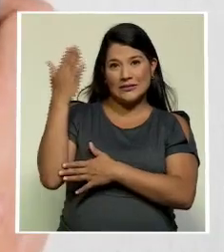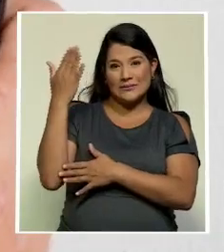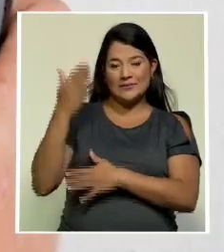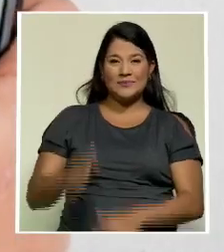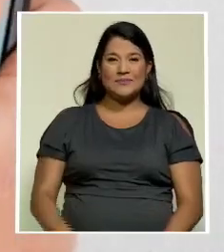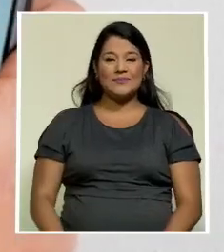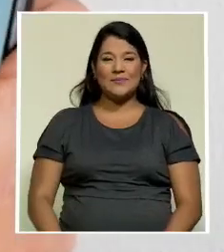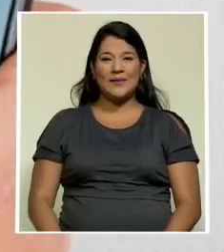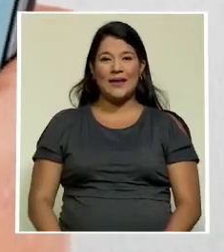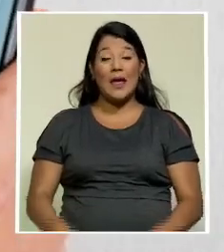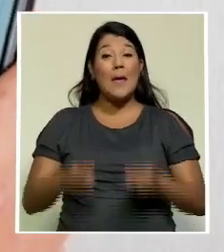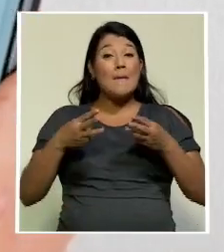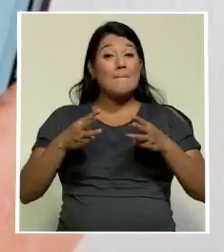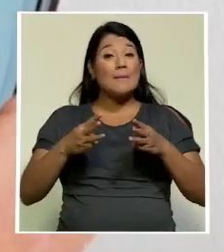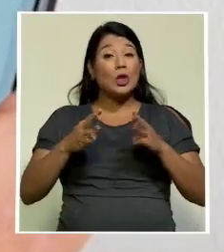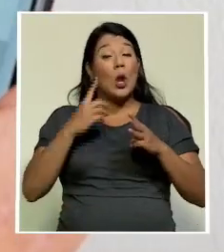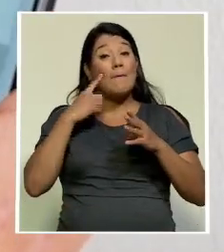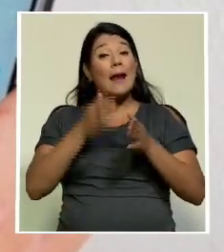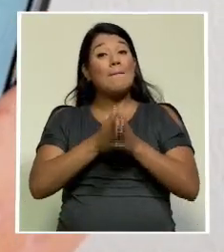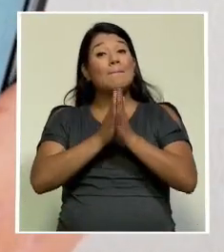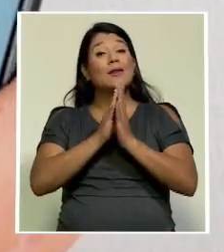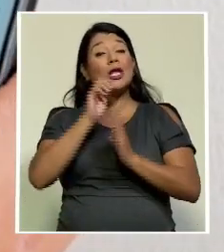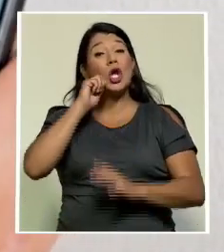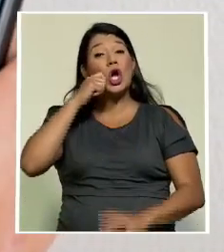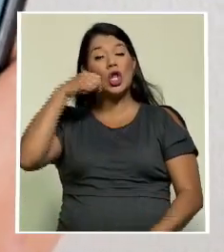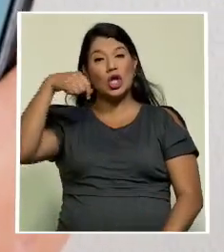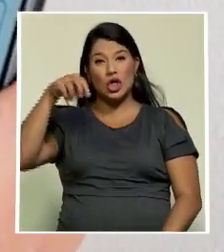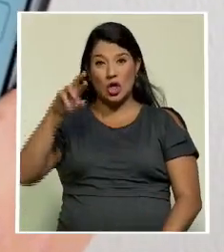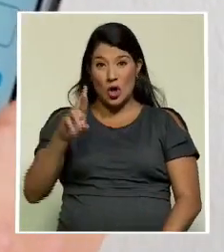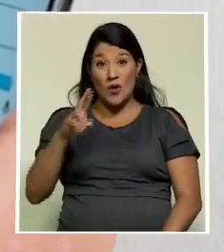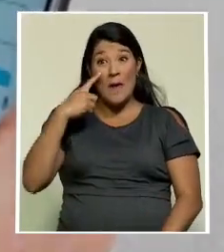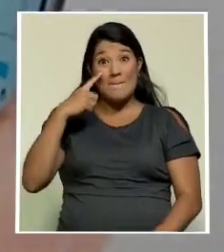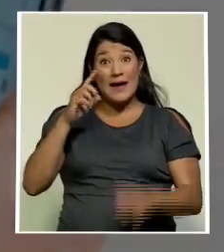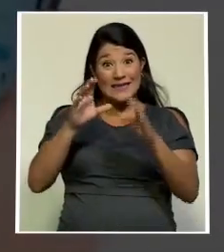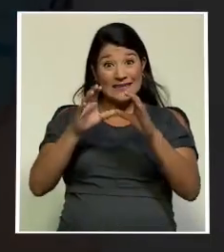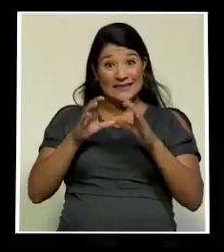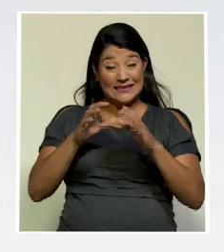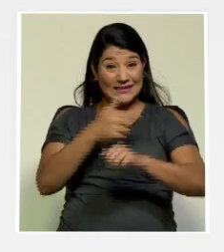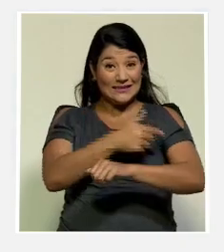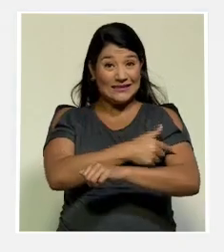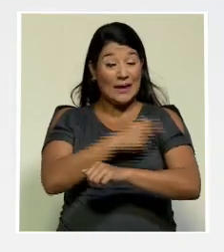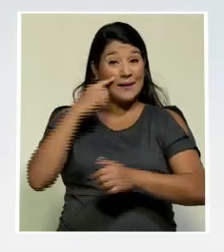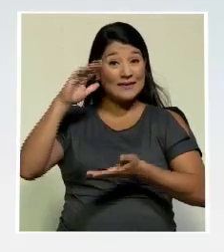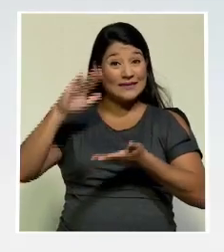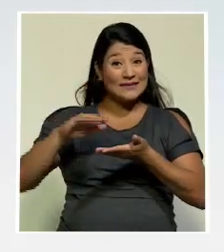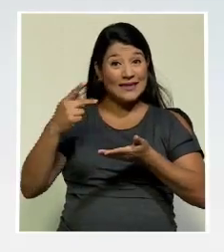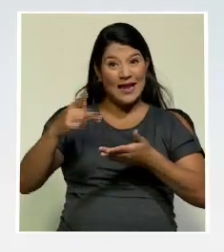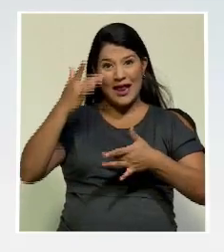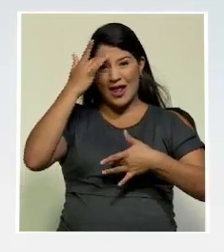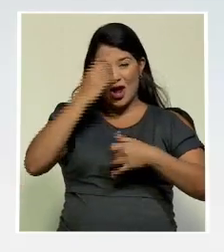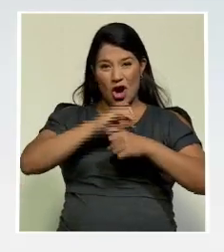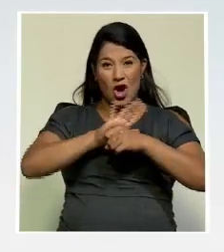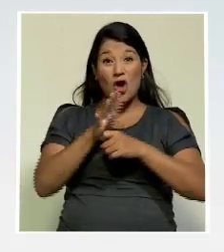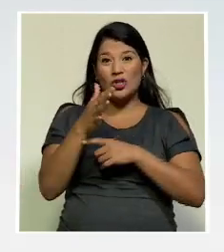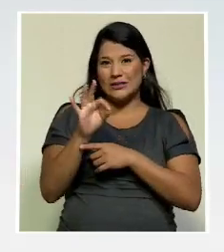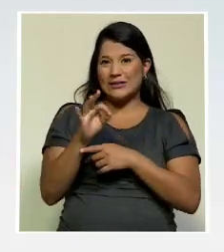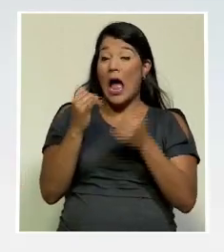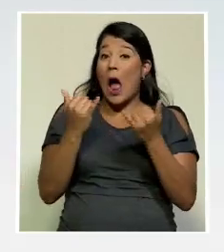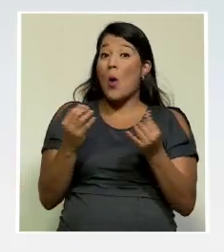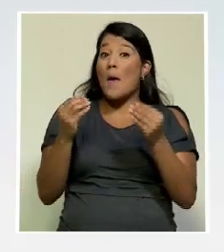El mecanismo para solicitar el código QR del certificado de vacunación contra la COVID-19 se simplificará a partir del próximo 1